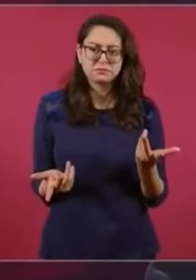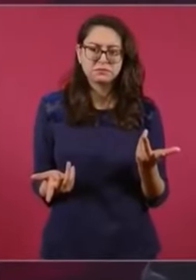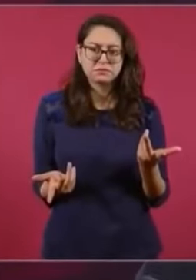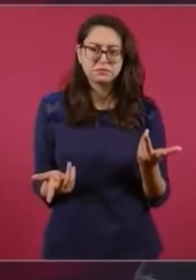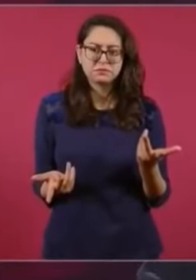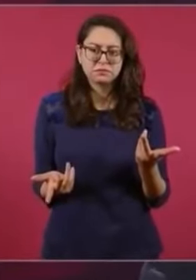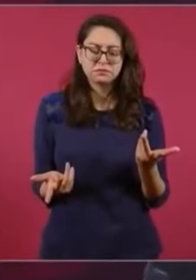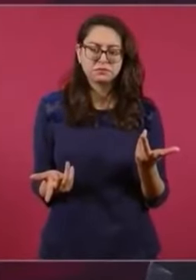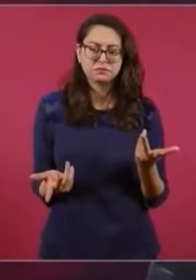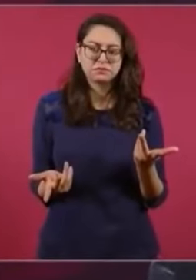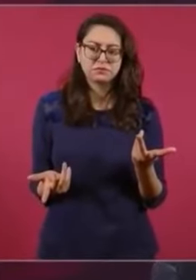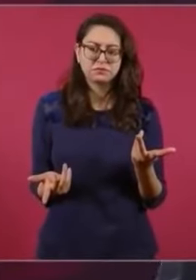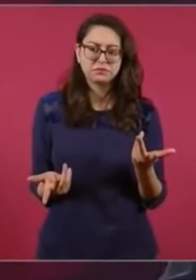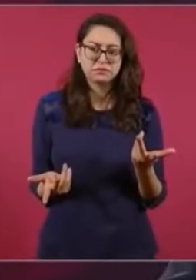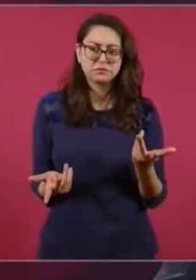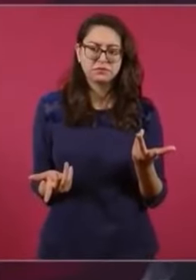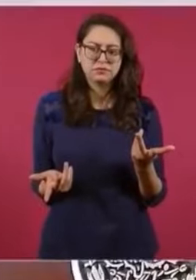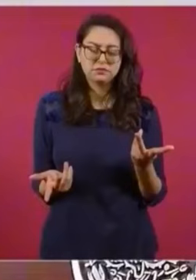como